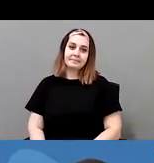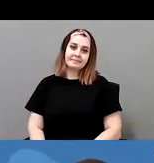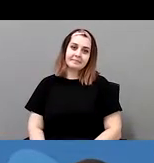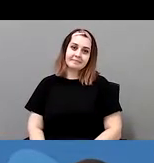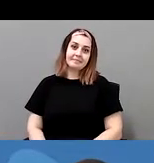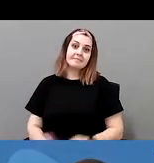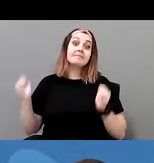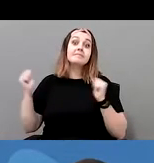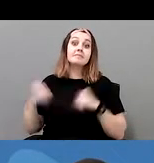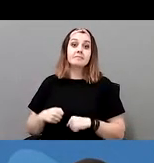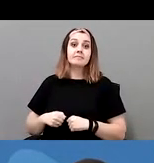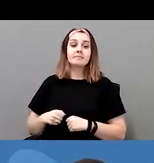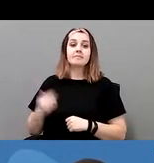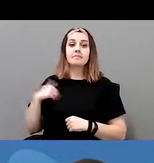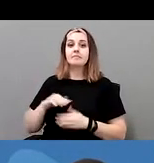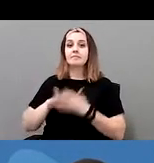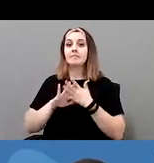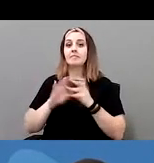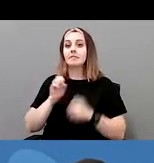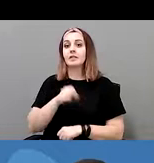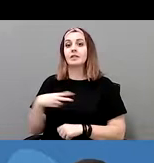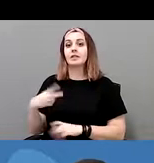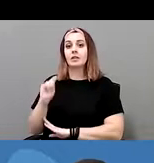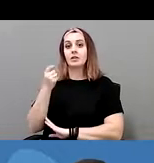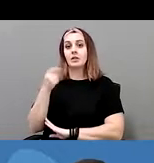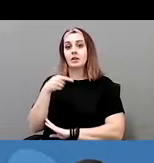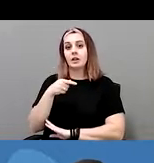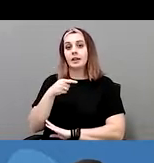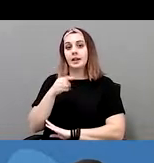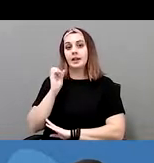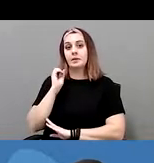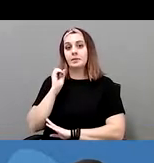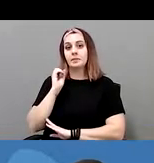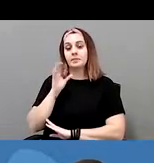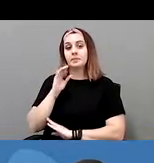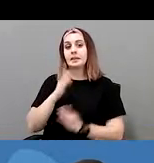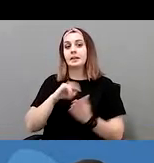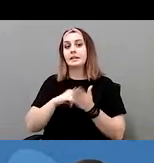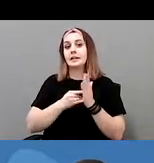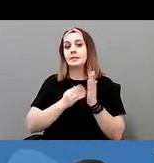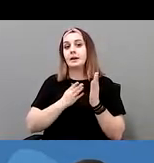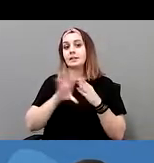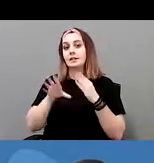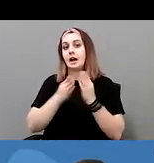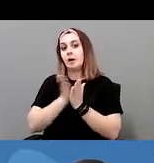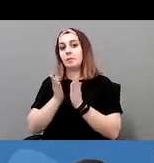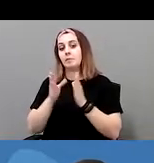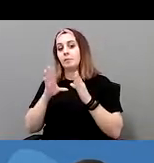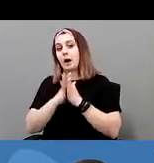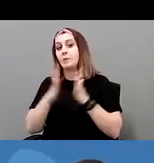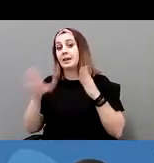Vale, metiéndonos ya en los resultados obtenidos de estos cuestionarios, los sistemas aumentativos y alternativos de